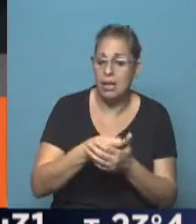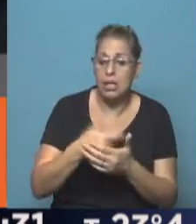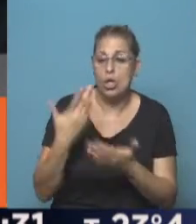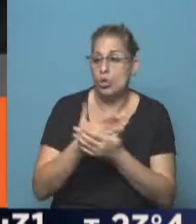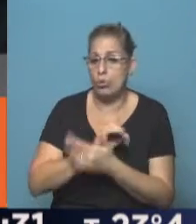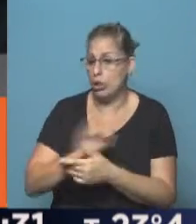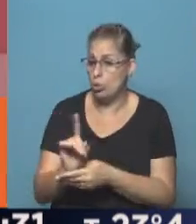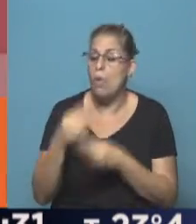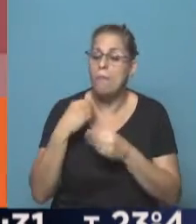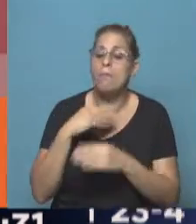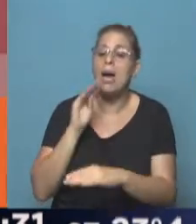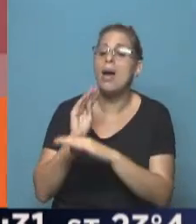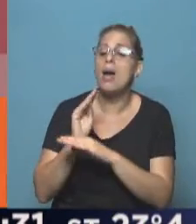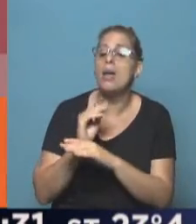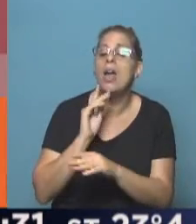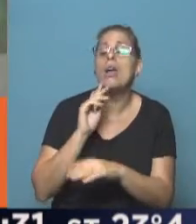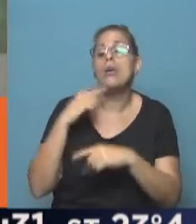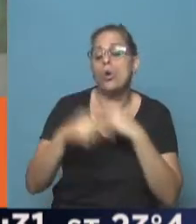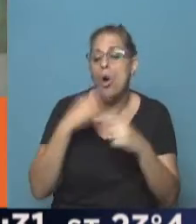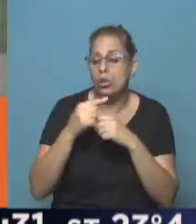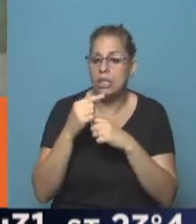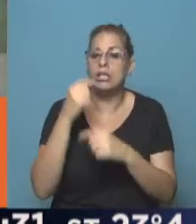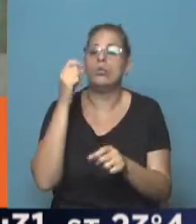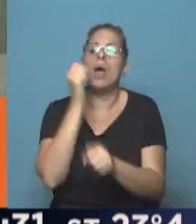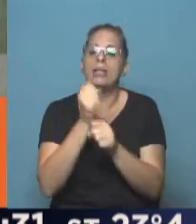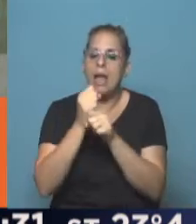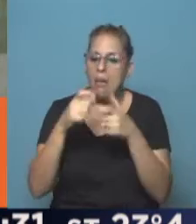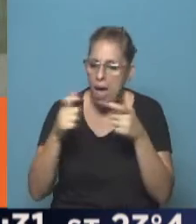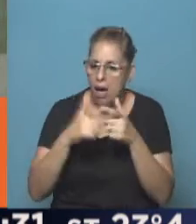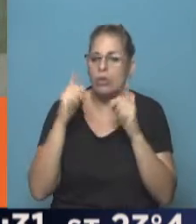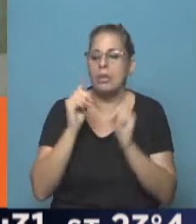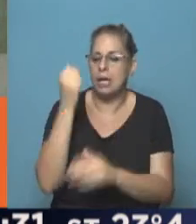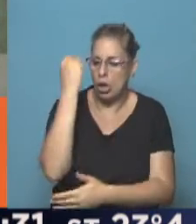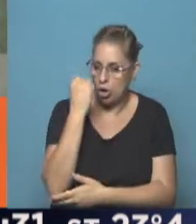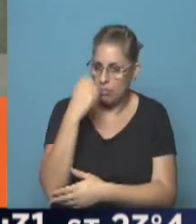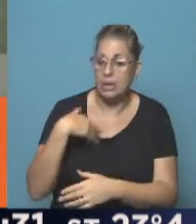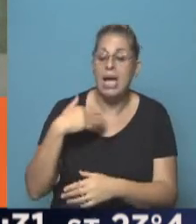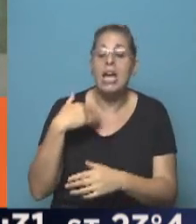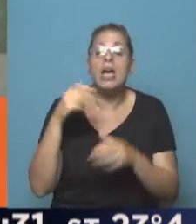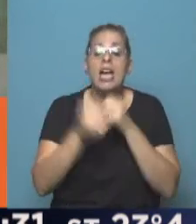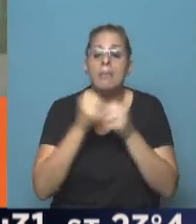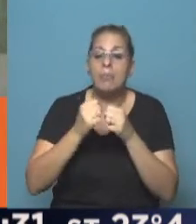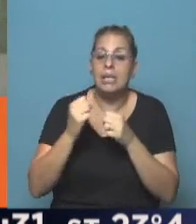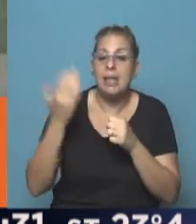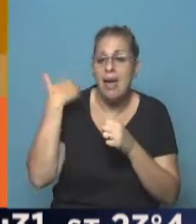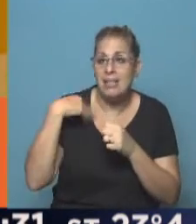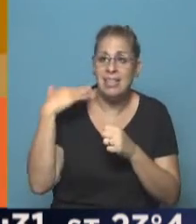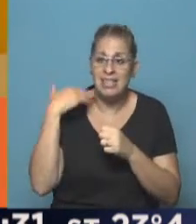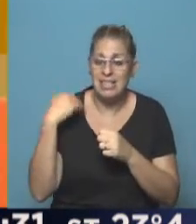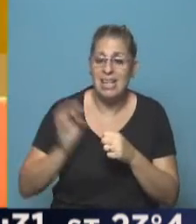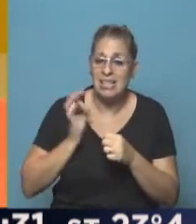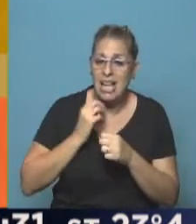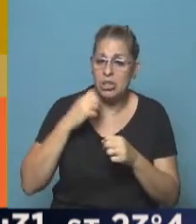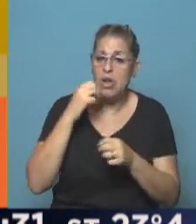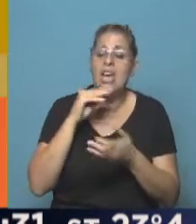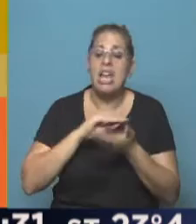para mantener viva la actividad económica, las fuentes de trabajo y demás. Aquí estamos en una compañía que hace 16 años que no opera, que no tiene empleados,